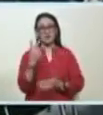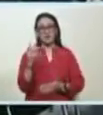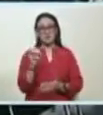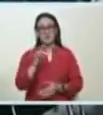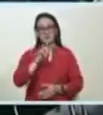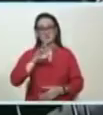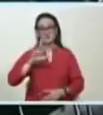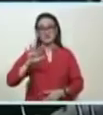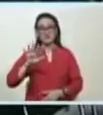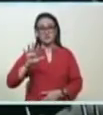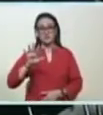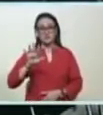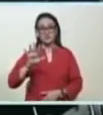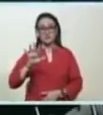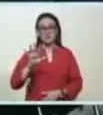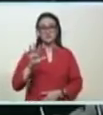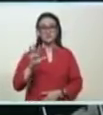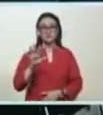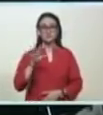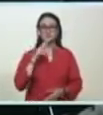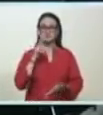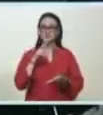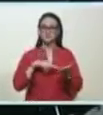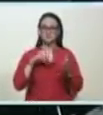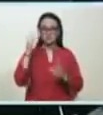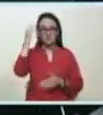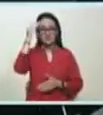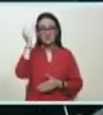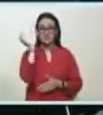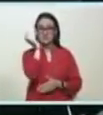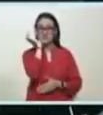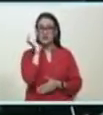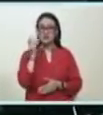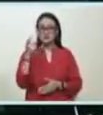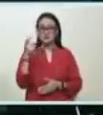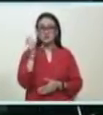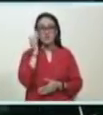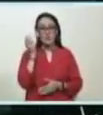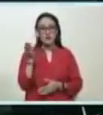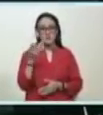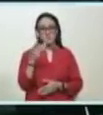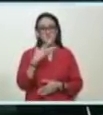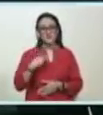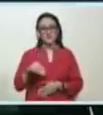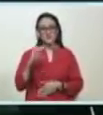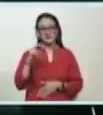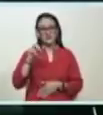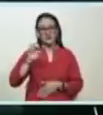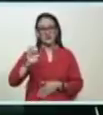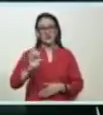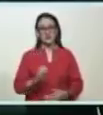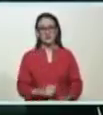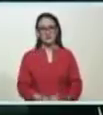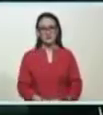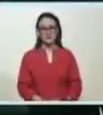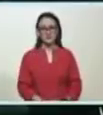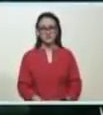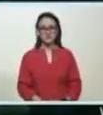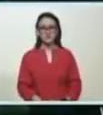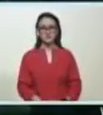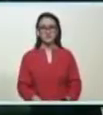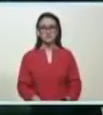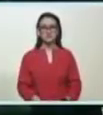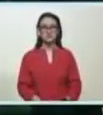2019-2025, por parte de la ciudadana Tibisay Lucena Ramírez, presidenta del Consejo Nacional Electoral.